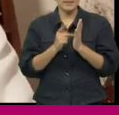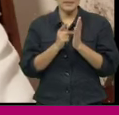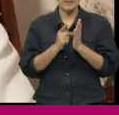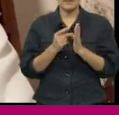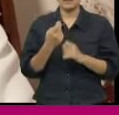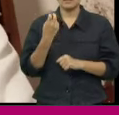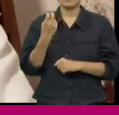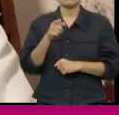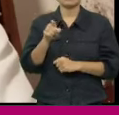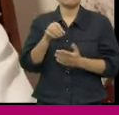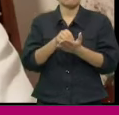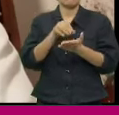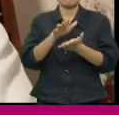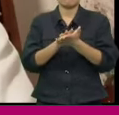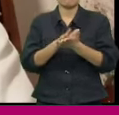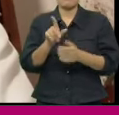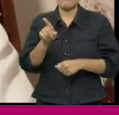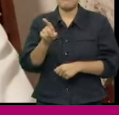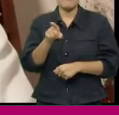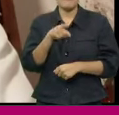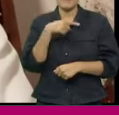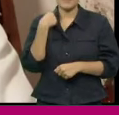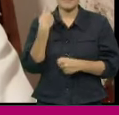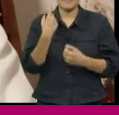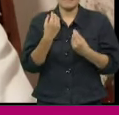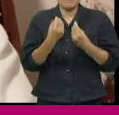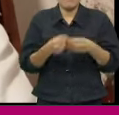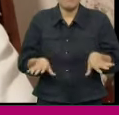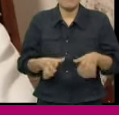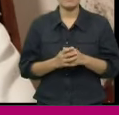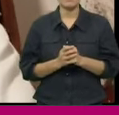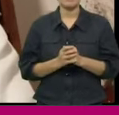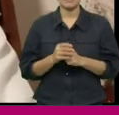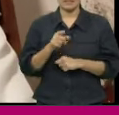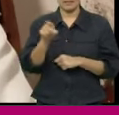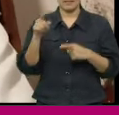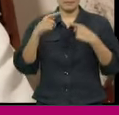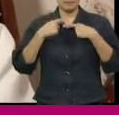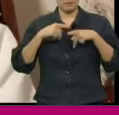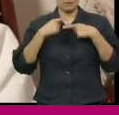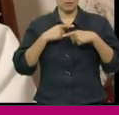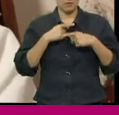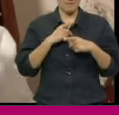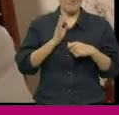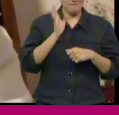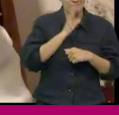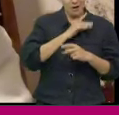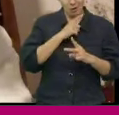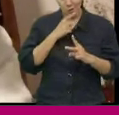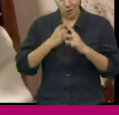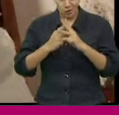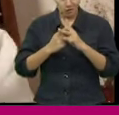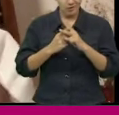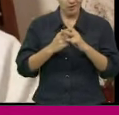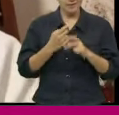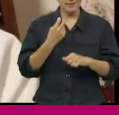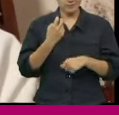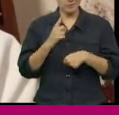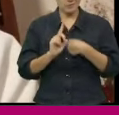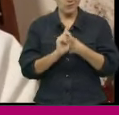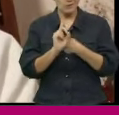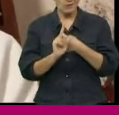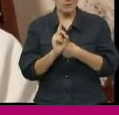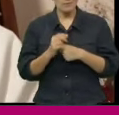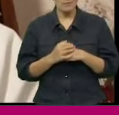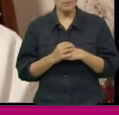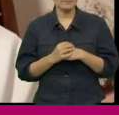registro. No es un problema de que la ciudadanía haya hecho mala tarea en estas casillas que se abrieron, hubo cálculos